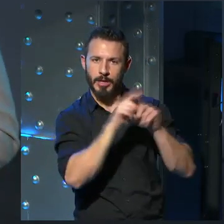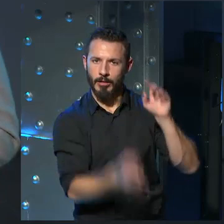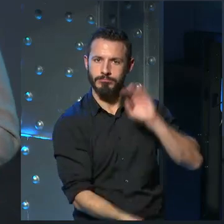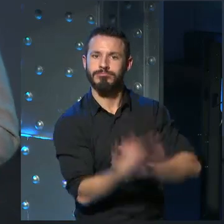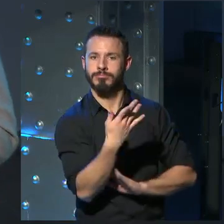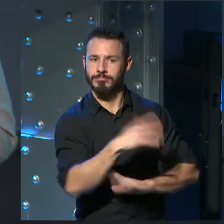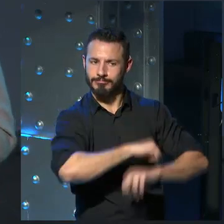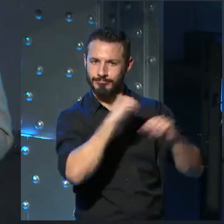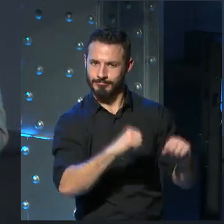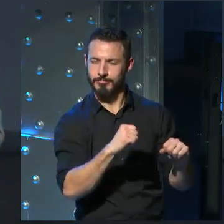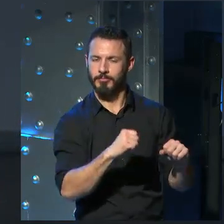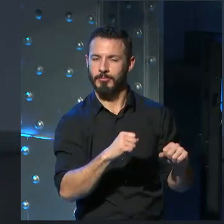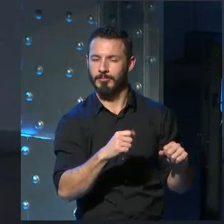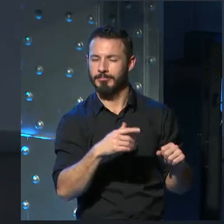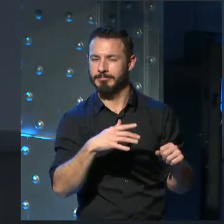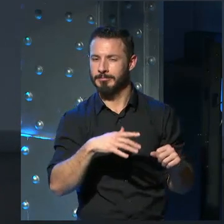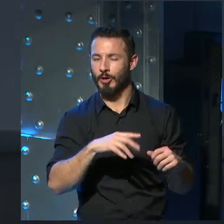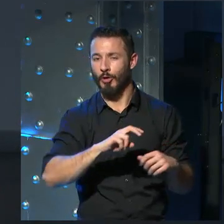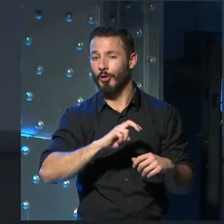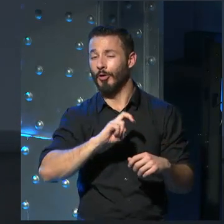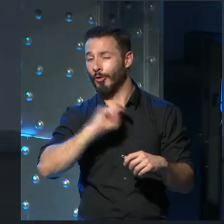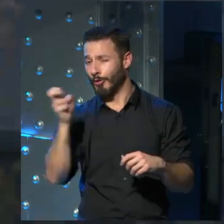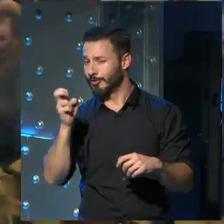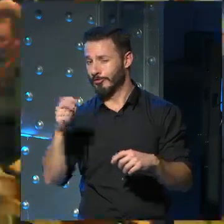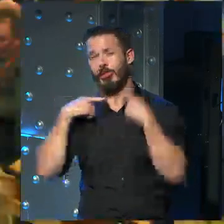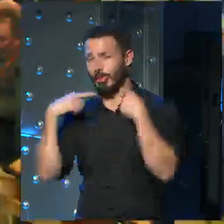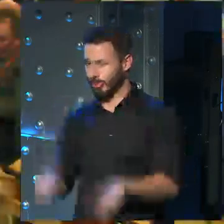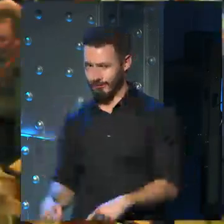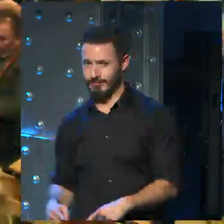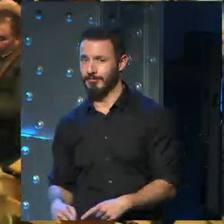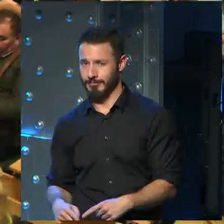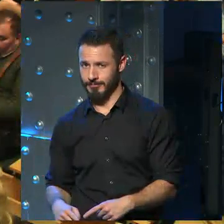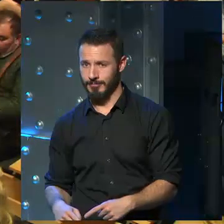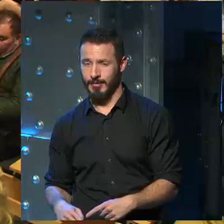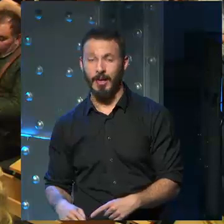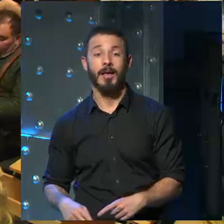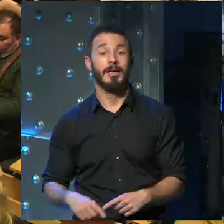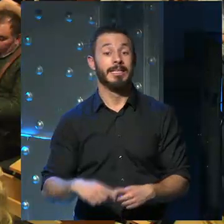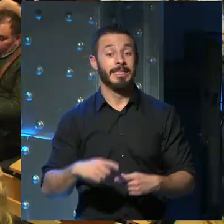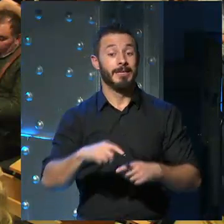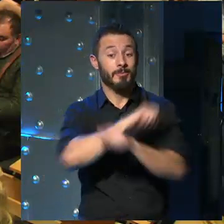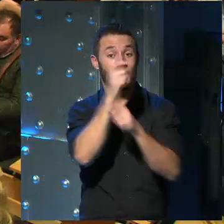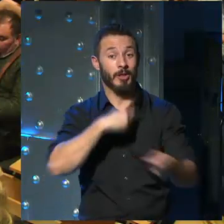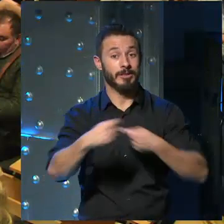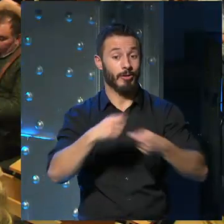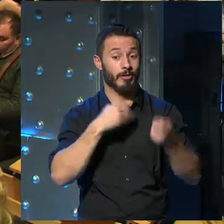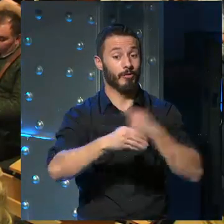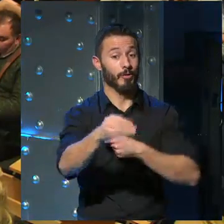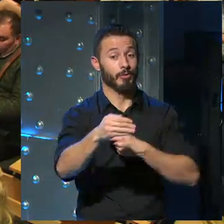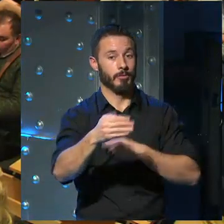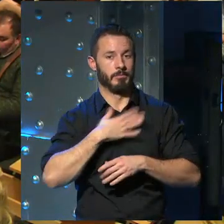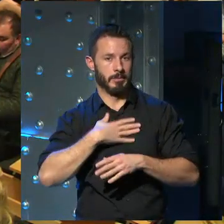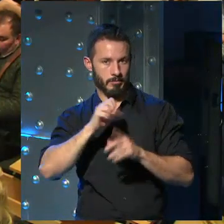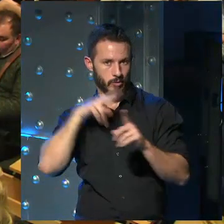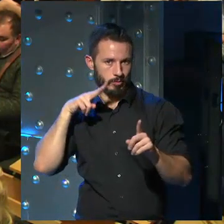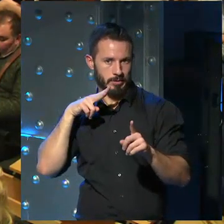sólidos, pero hay otros que han fracasado por el camino. Hay modelos de negocio en el futuro, precisamente, desde mi punto